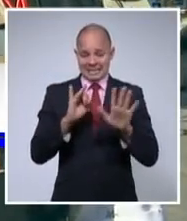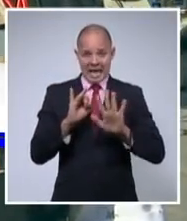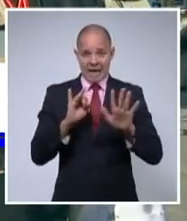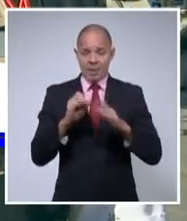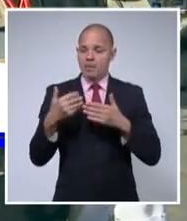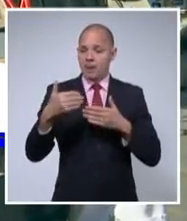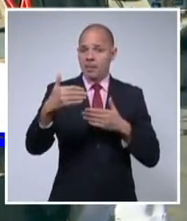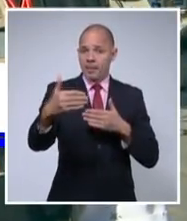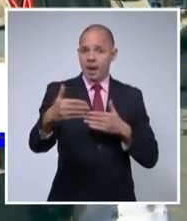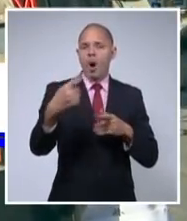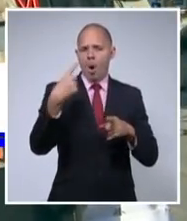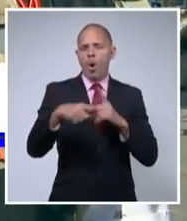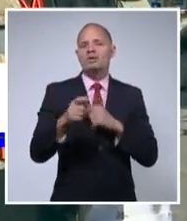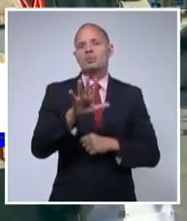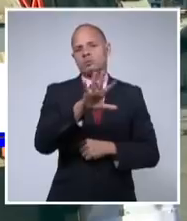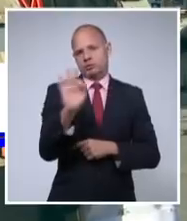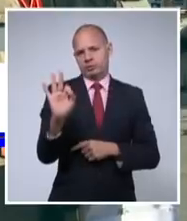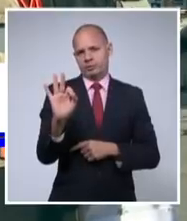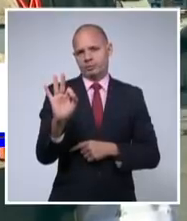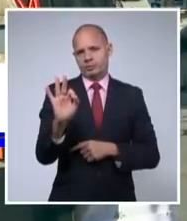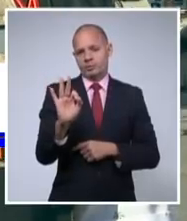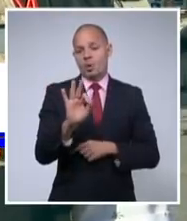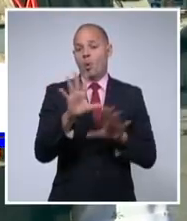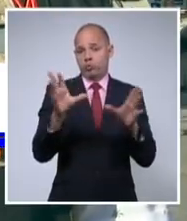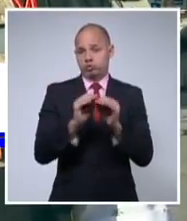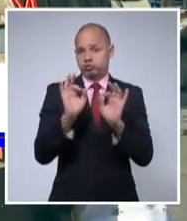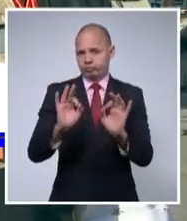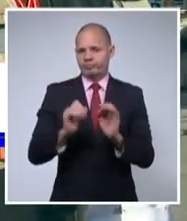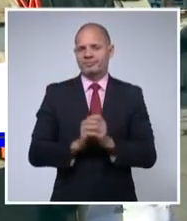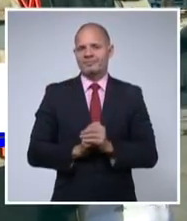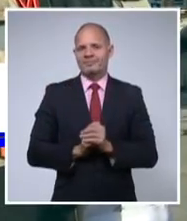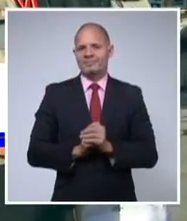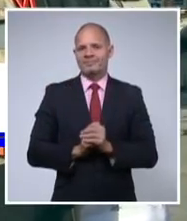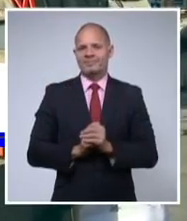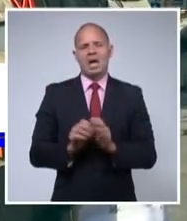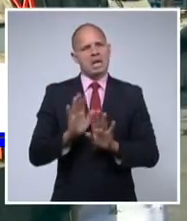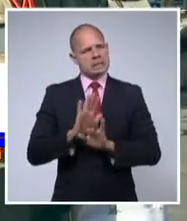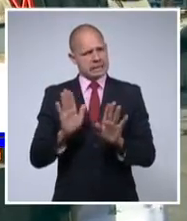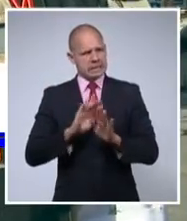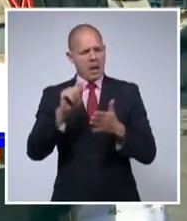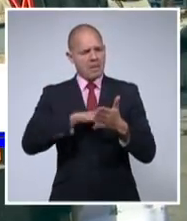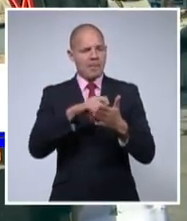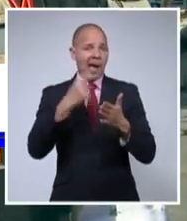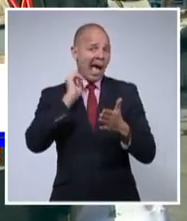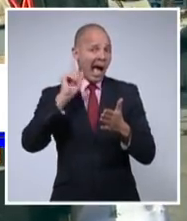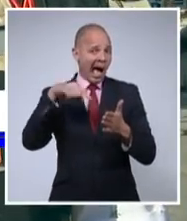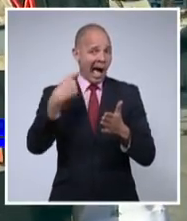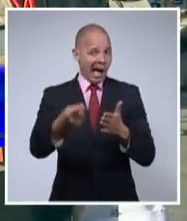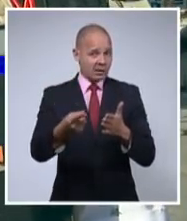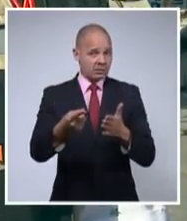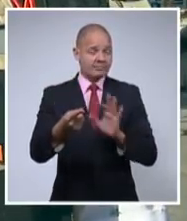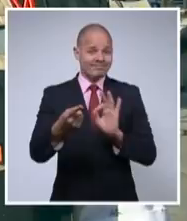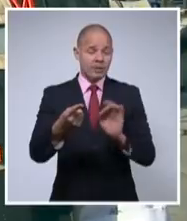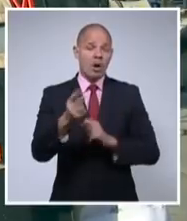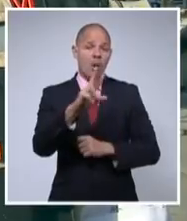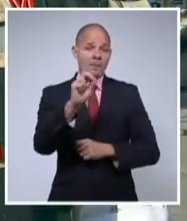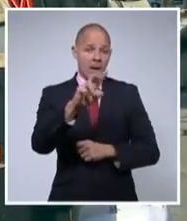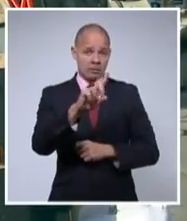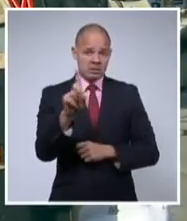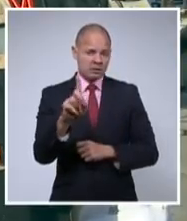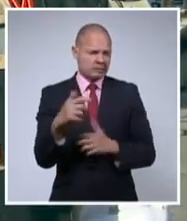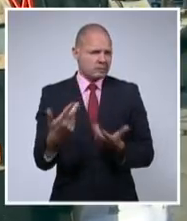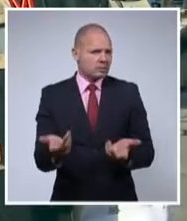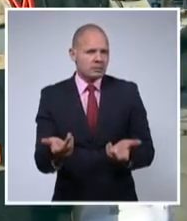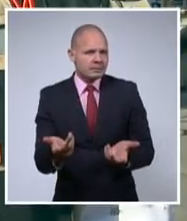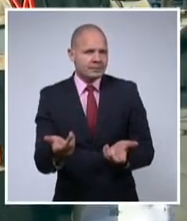que van a estar en el país. Unido a esto, ya está previsto para el próximo año 2021